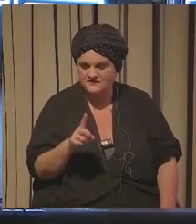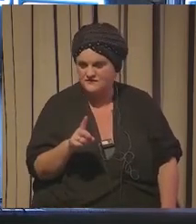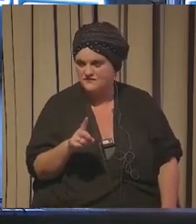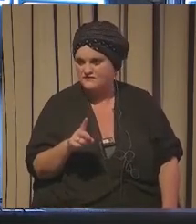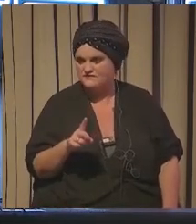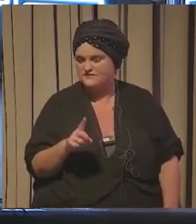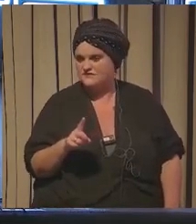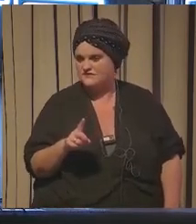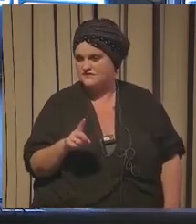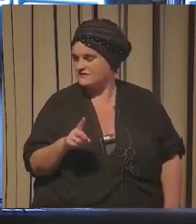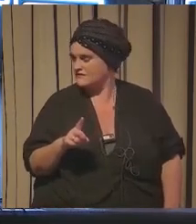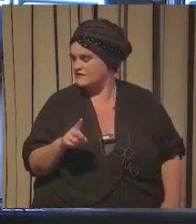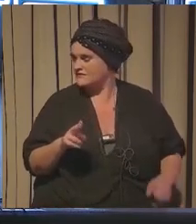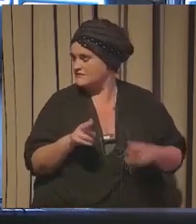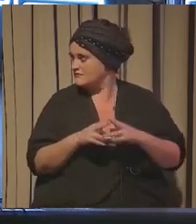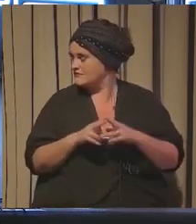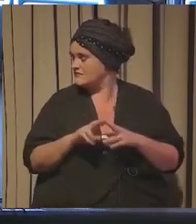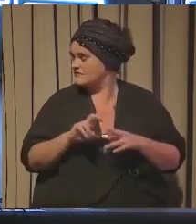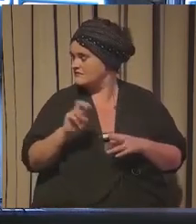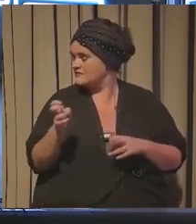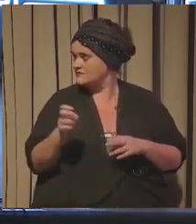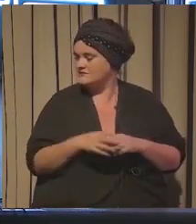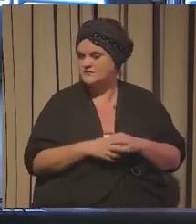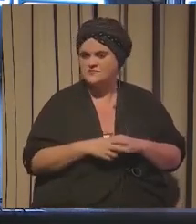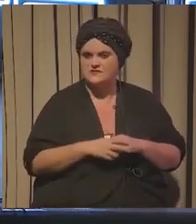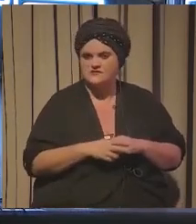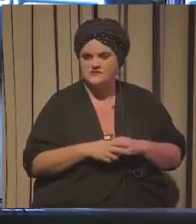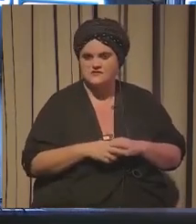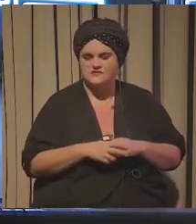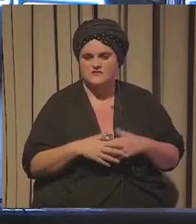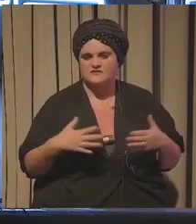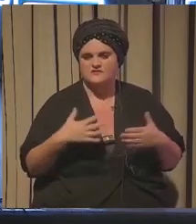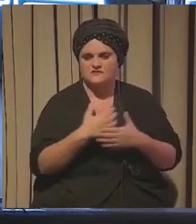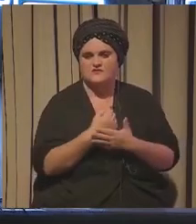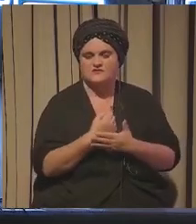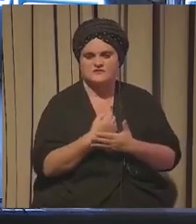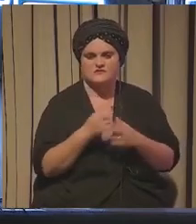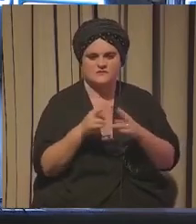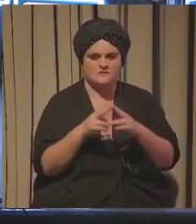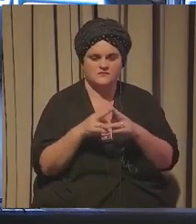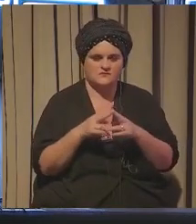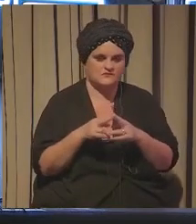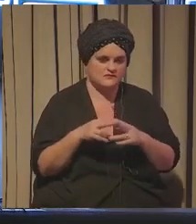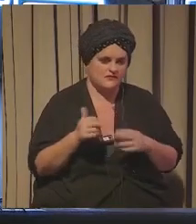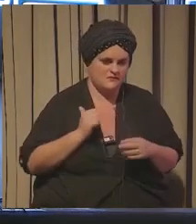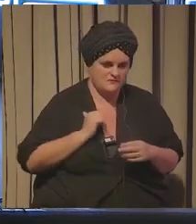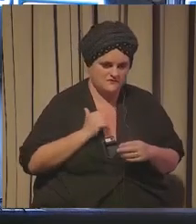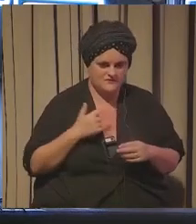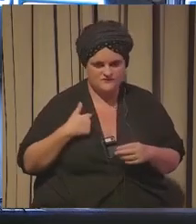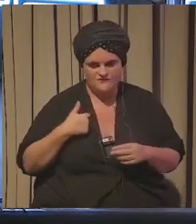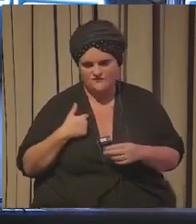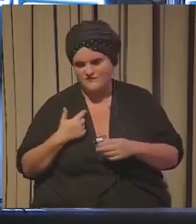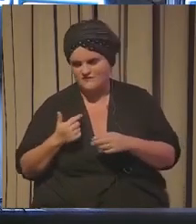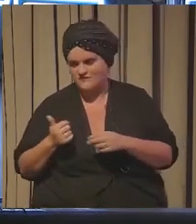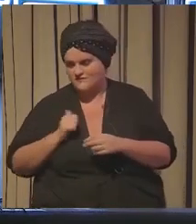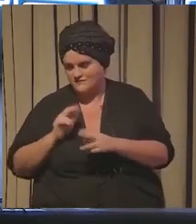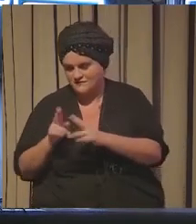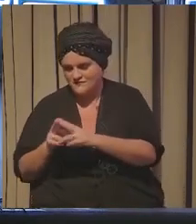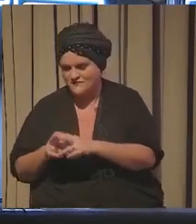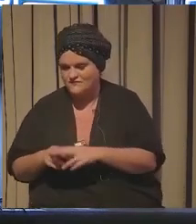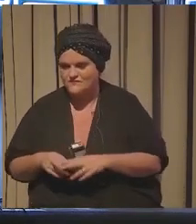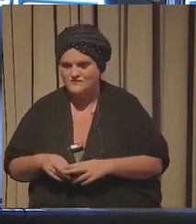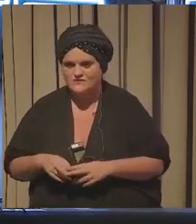Bueno, yo voy a plantear otra pregunta. Y, bueno, todo el mundo puede pensar en sus preguntas de mientras. Hablaste sobre